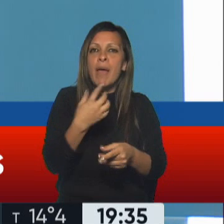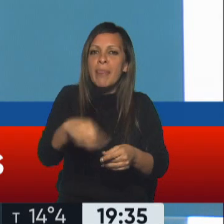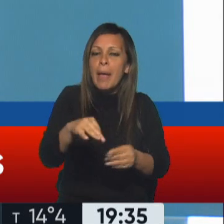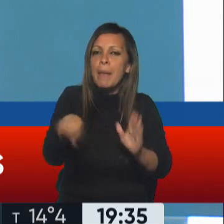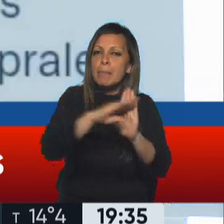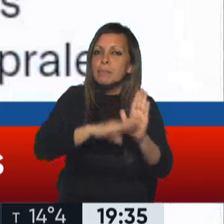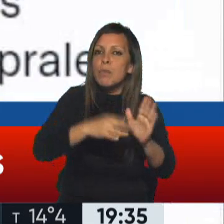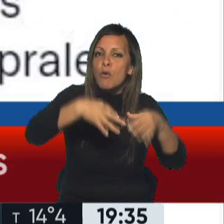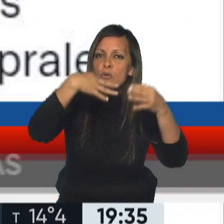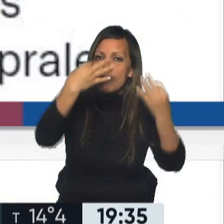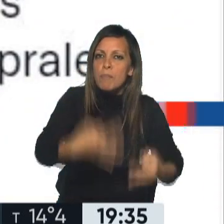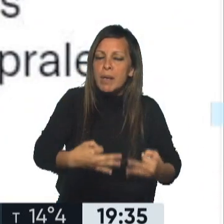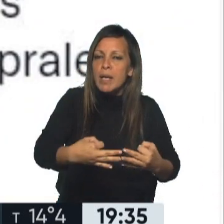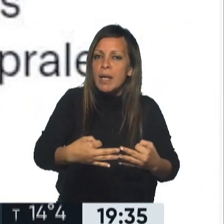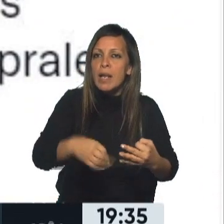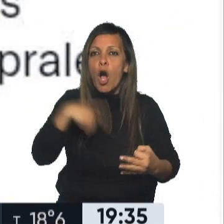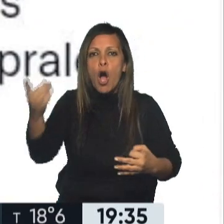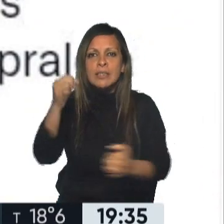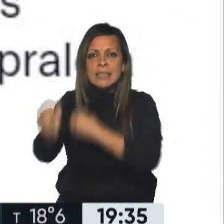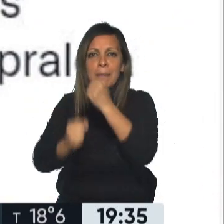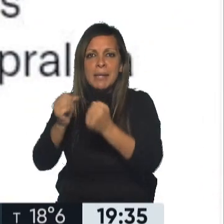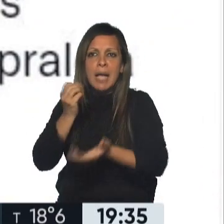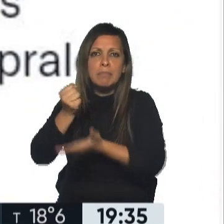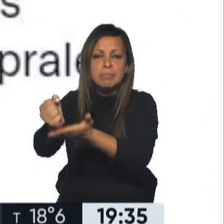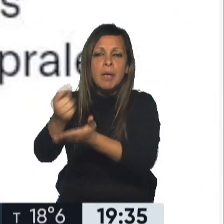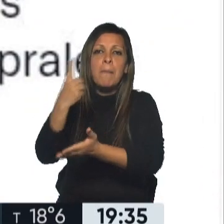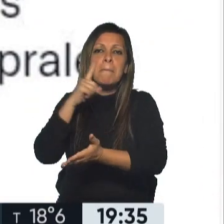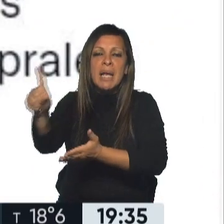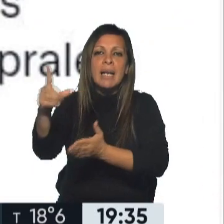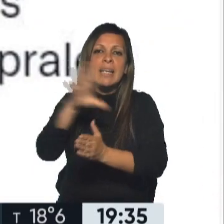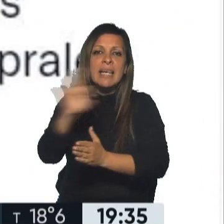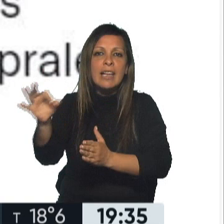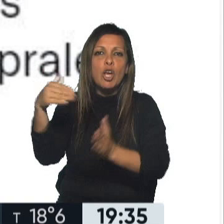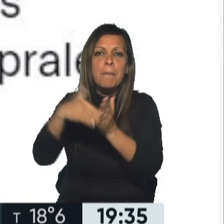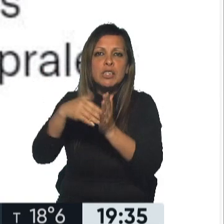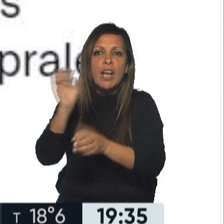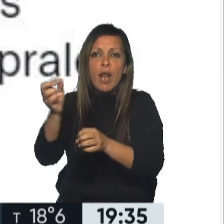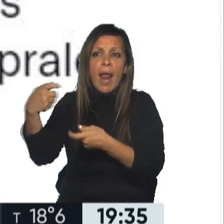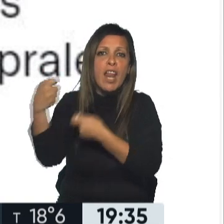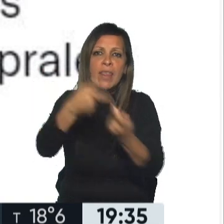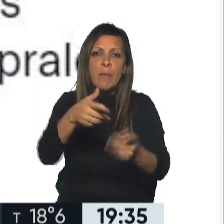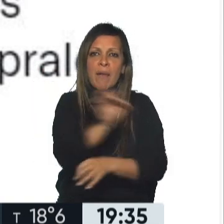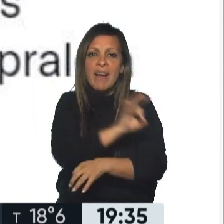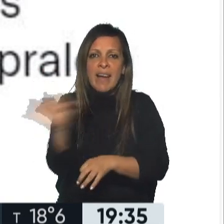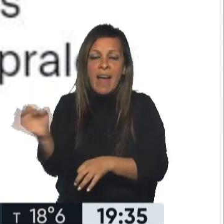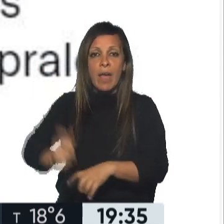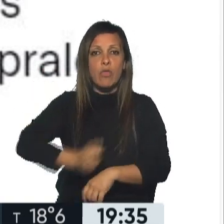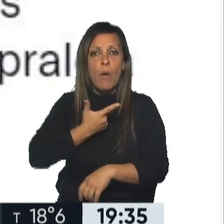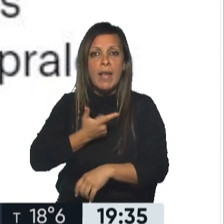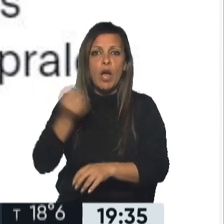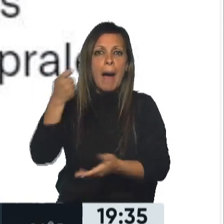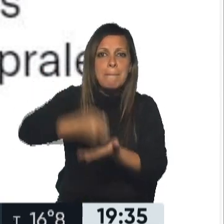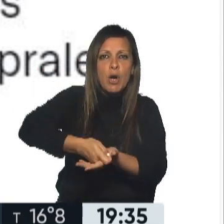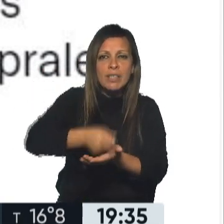todas tus obligaciones frente a empresas que reciben 1.500 millones de dólares, que es la deuda a pagar, y no los devuelven ni sus dueños aportan